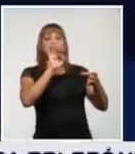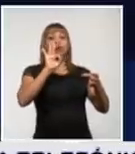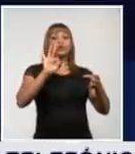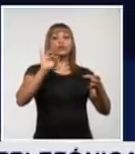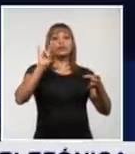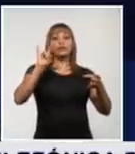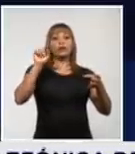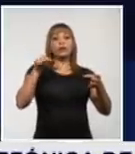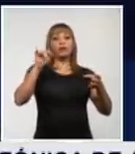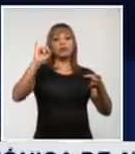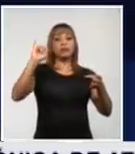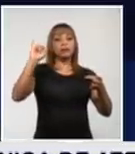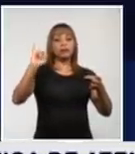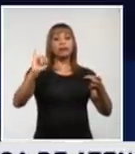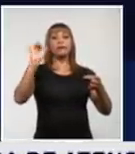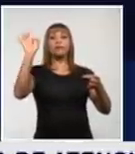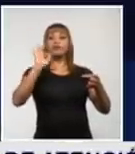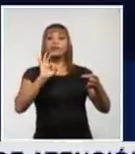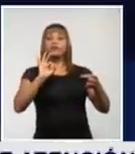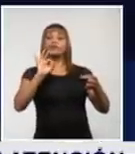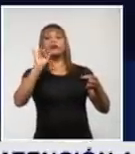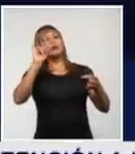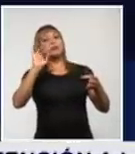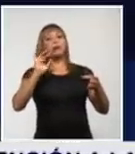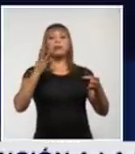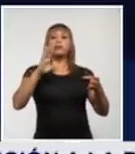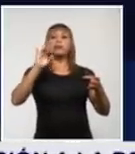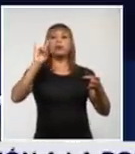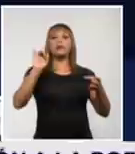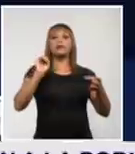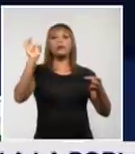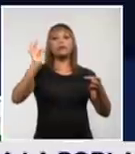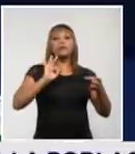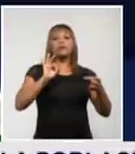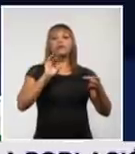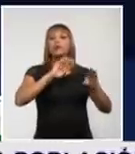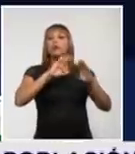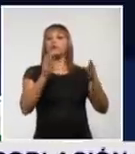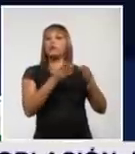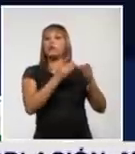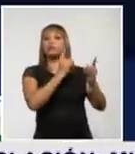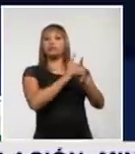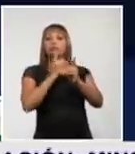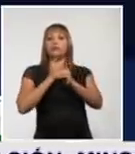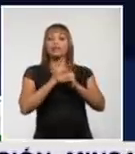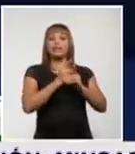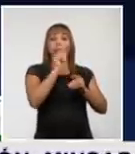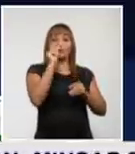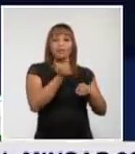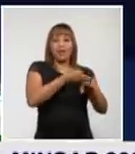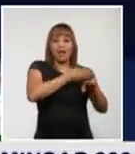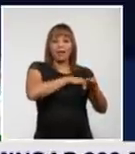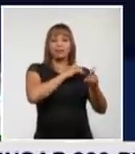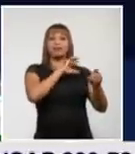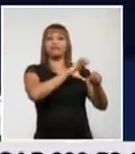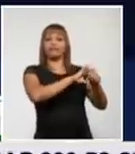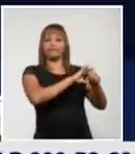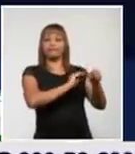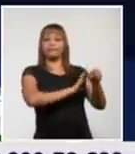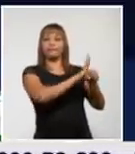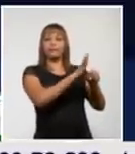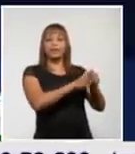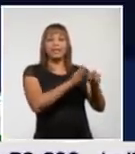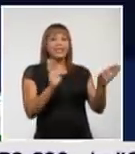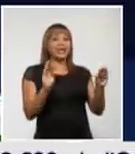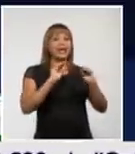89,6%, prácticamente el 90%, fueron contactos de casos confirmados. Y ya en el acumulado